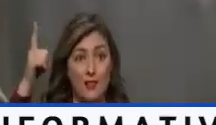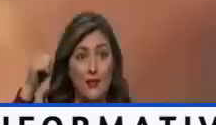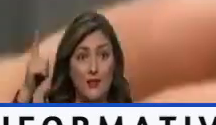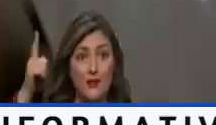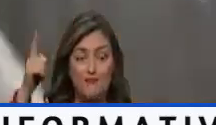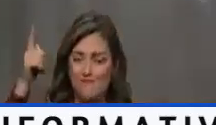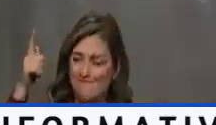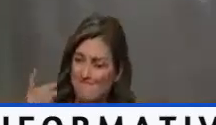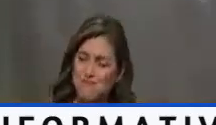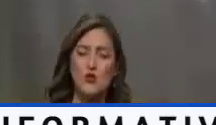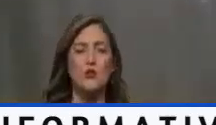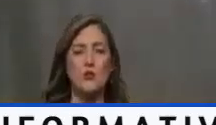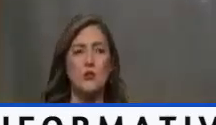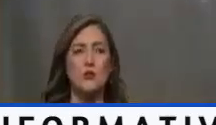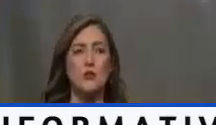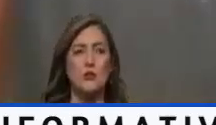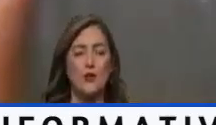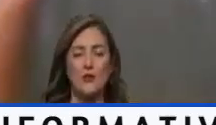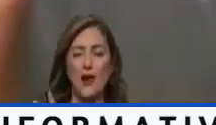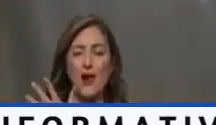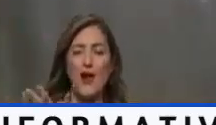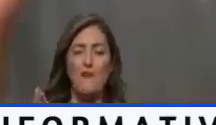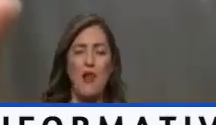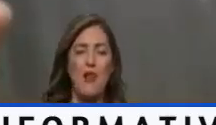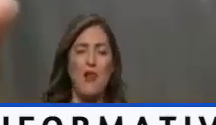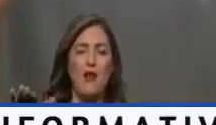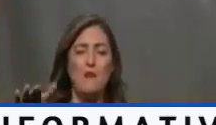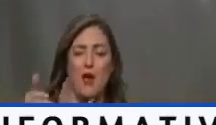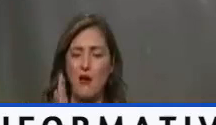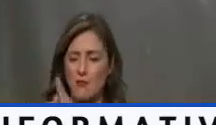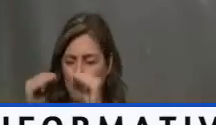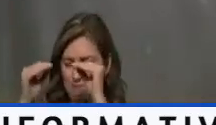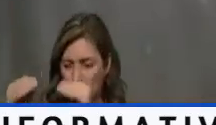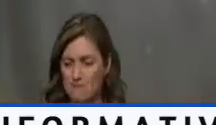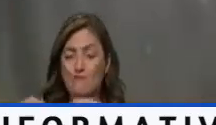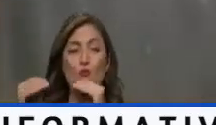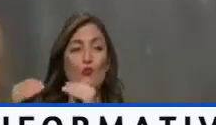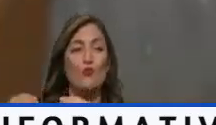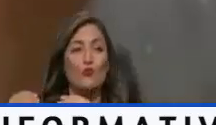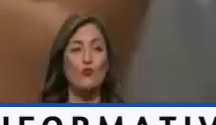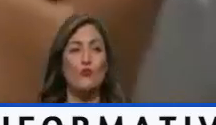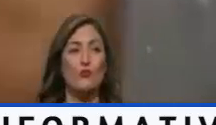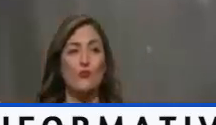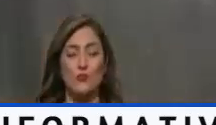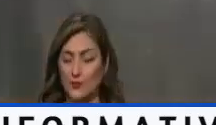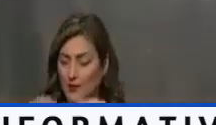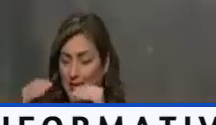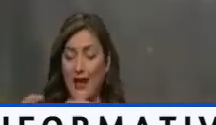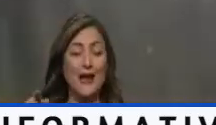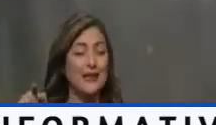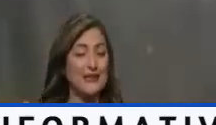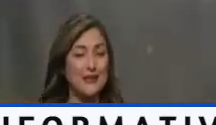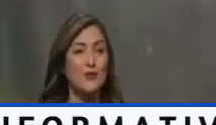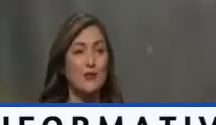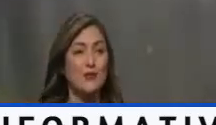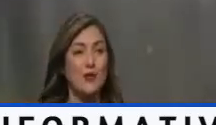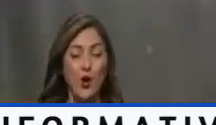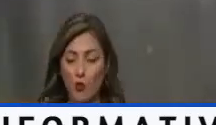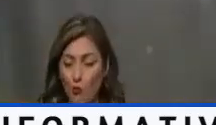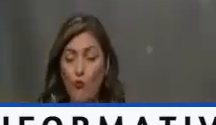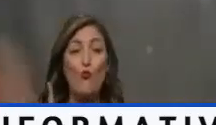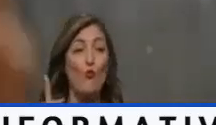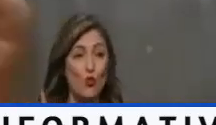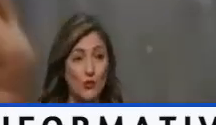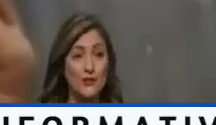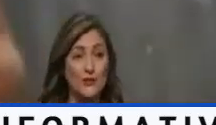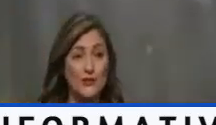entonces empezar por cada agencia, limpiarla, entrenarla y poder enseñar que tú puedes ofrecer la protección